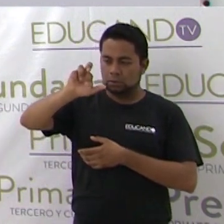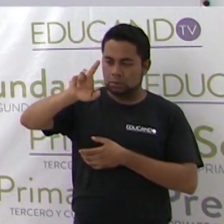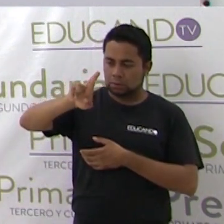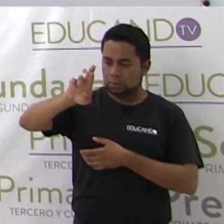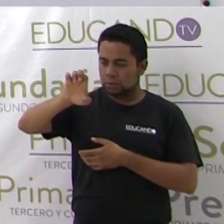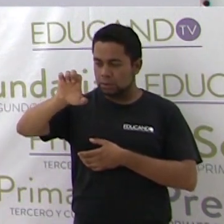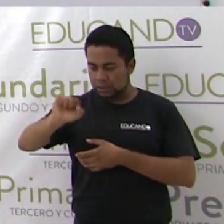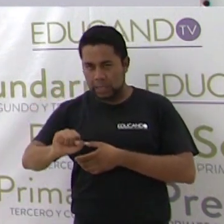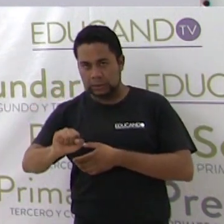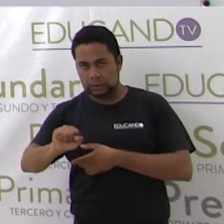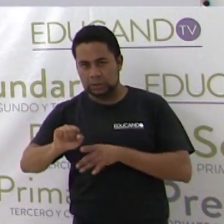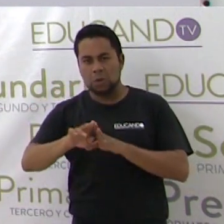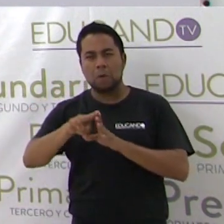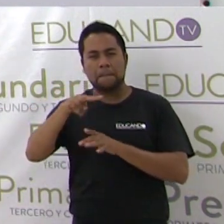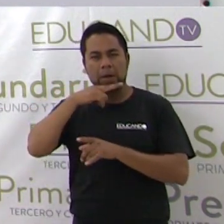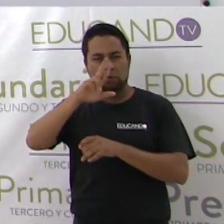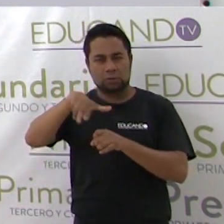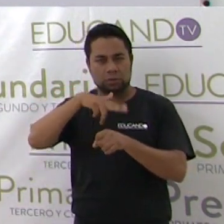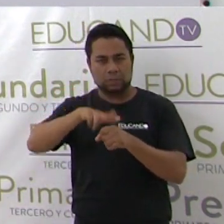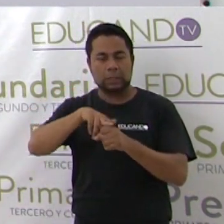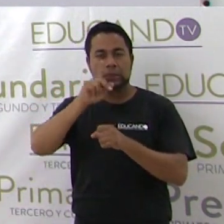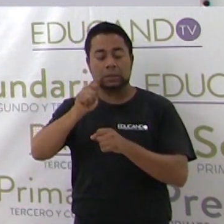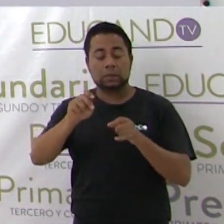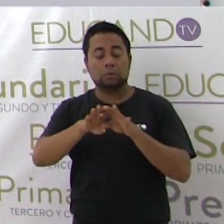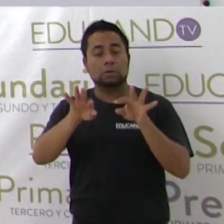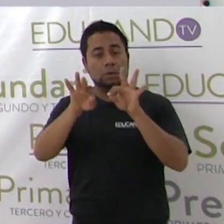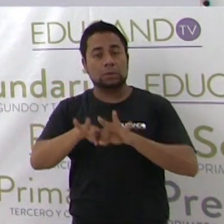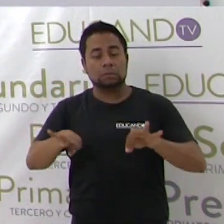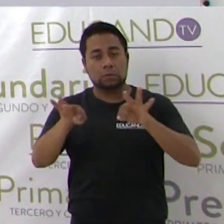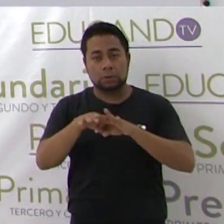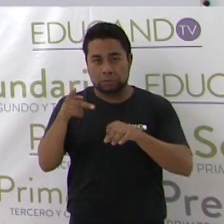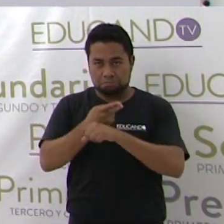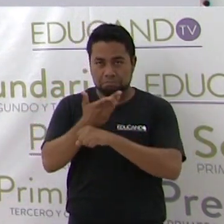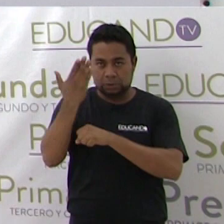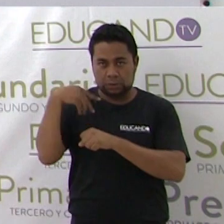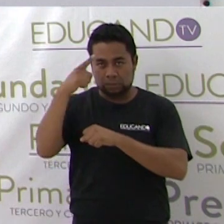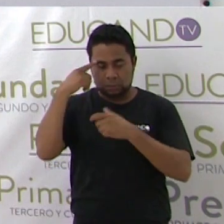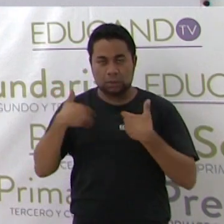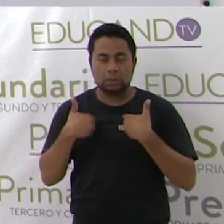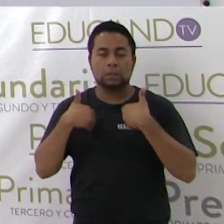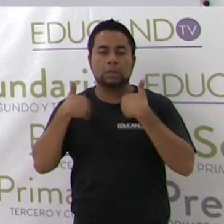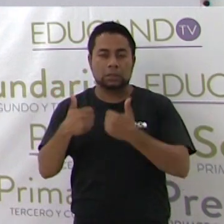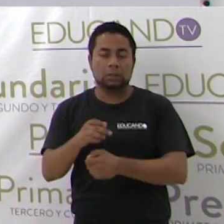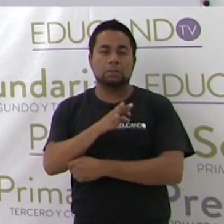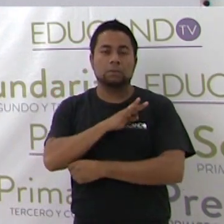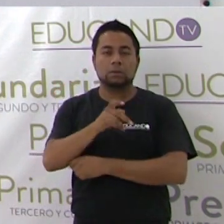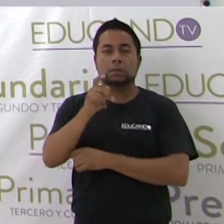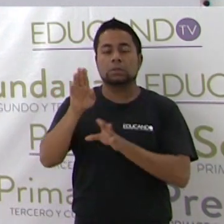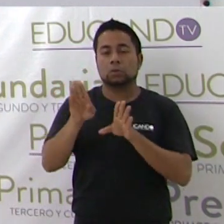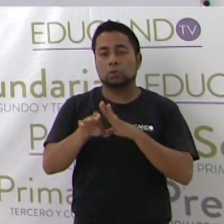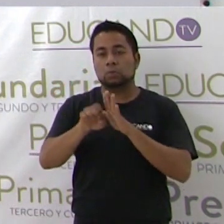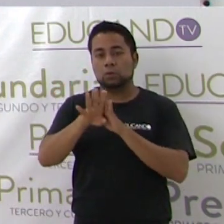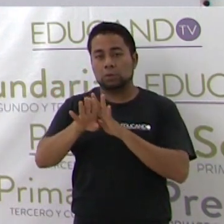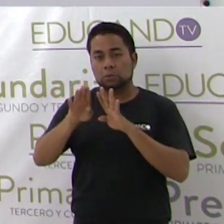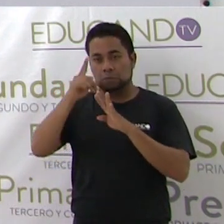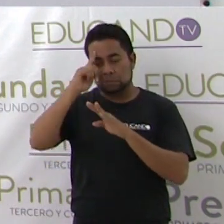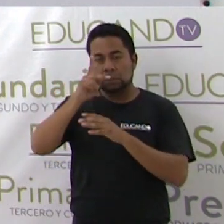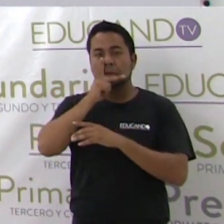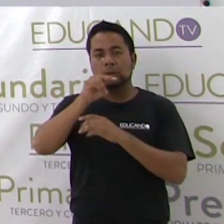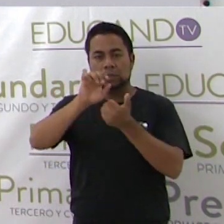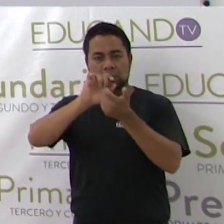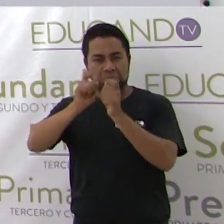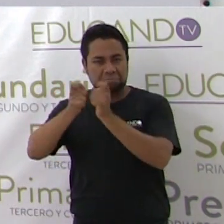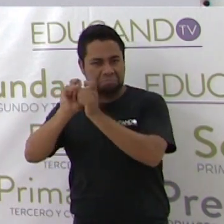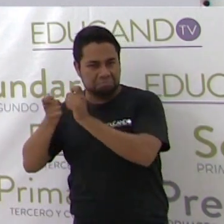Parte importante de lo que es el pretérito para poder comprender cómo es la conjugación